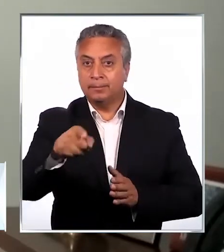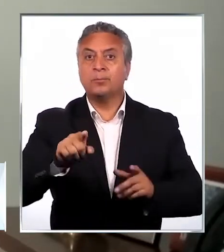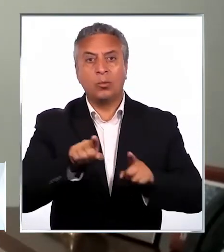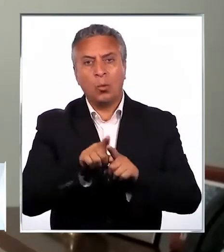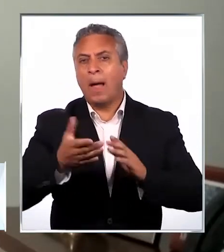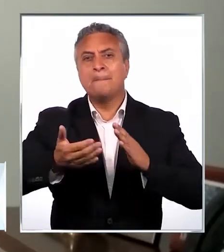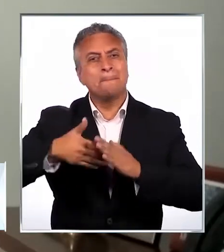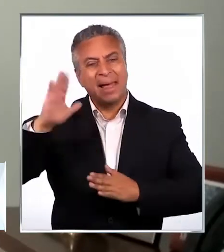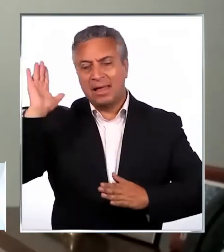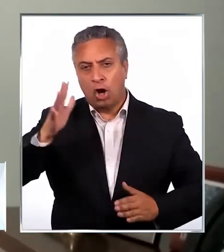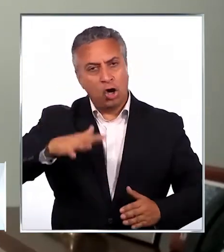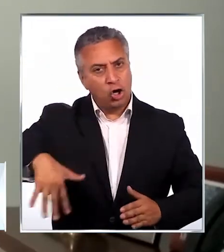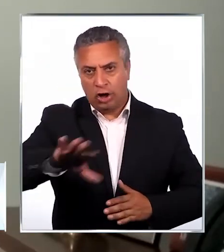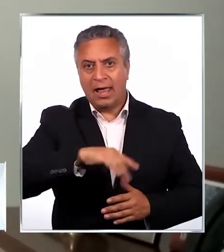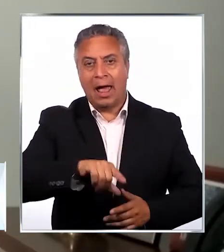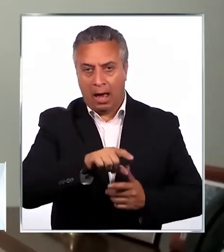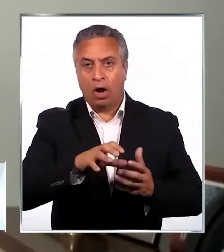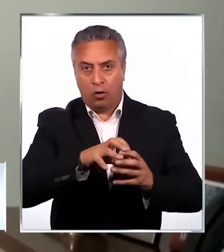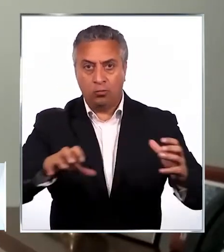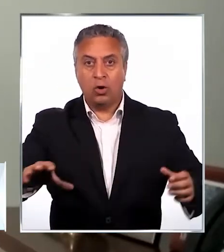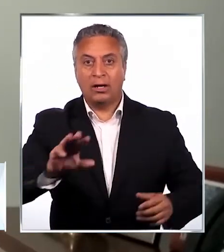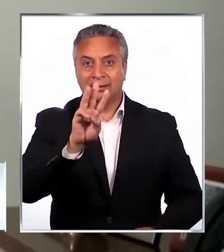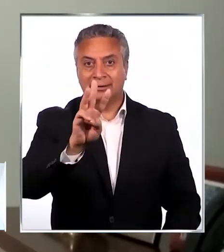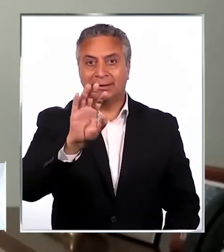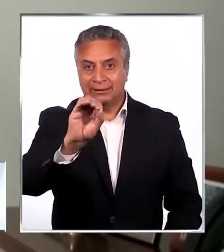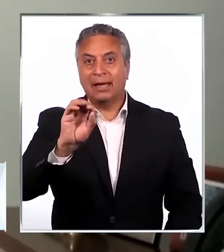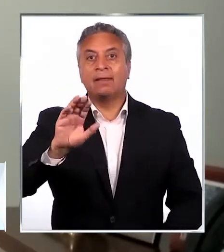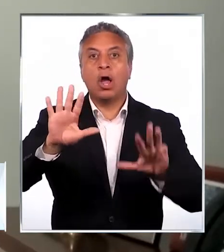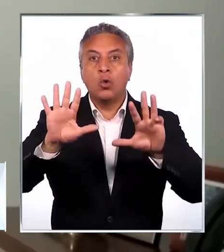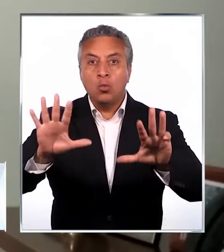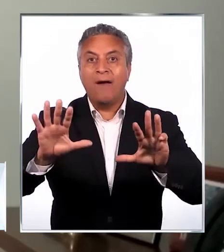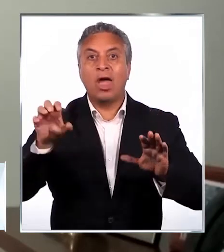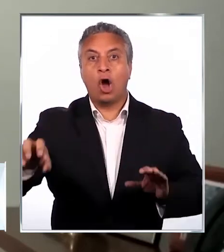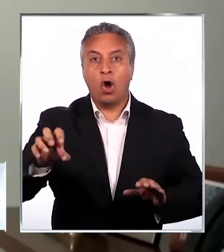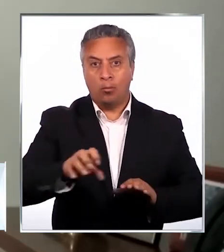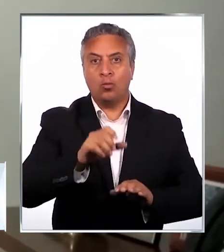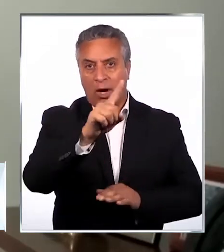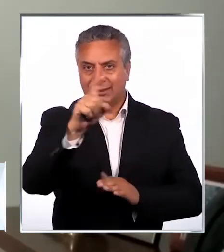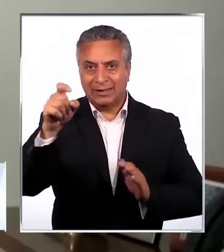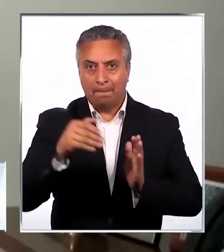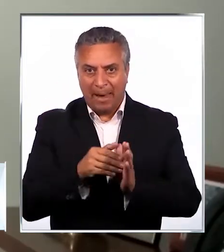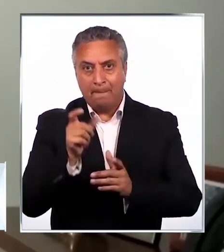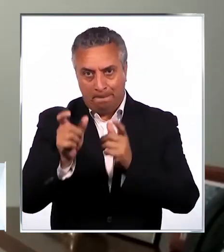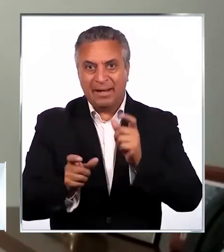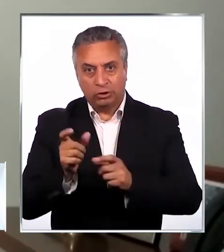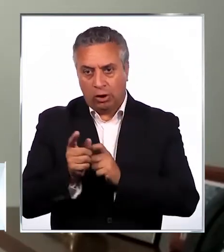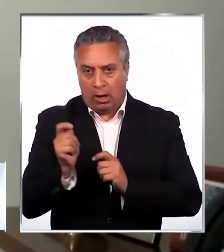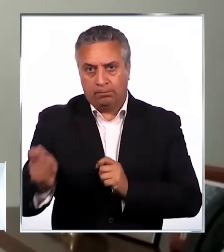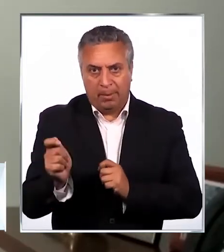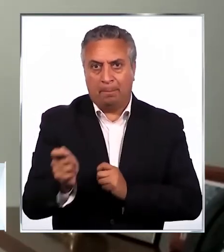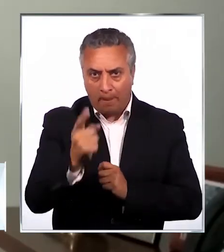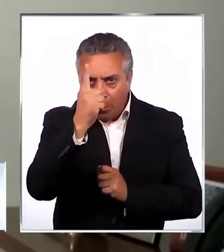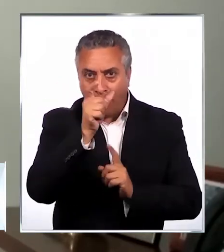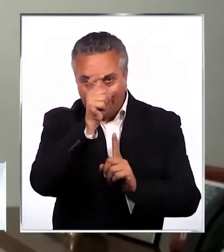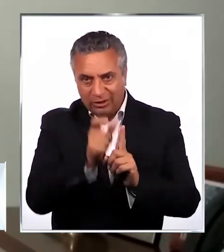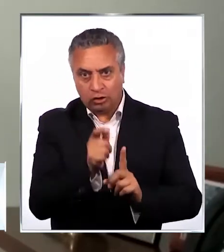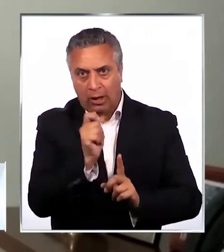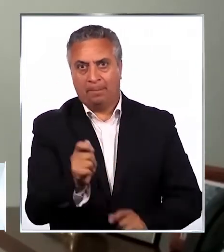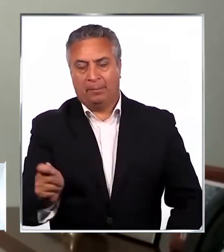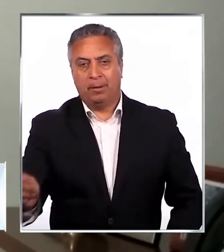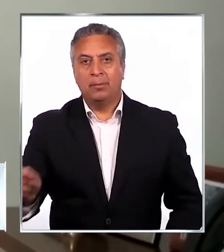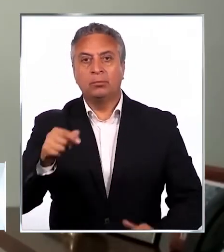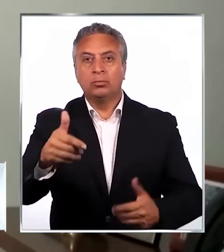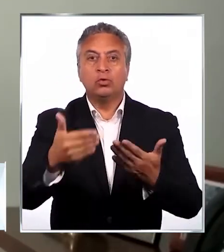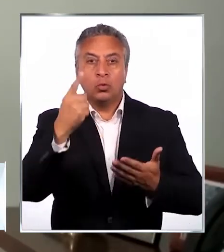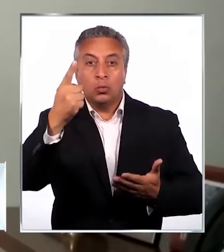es para la inmensa mayoría de las comunas. 309 comunas van a recibir 100.000 pesos por integrante del hogar, porque son las comunas que al menos